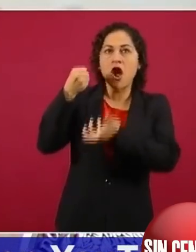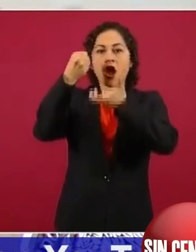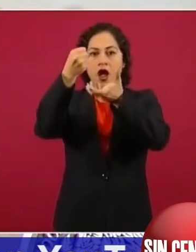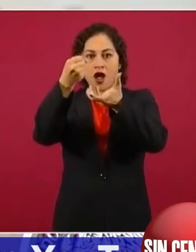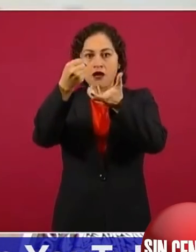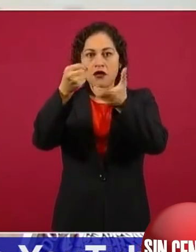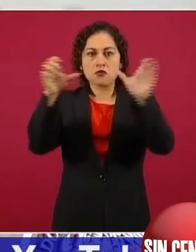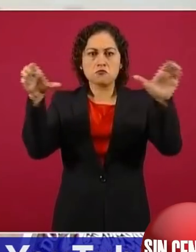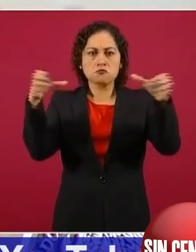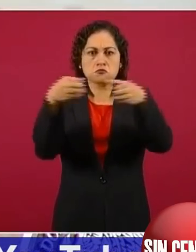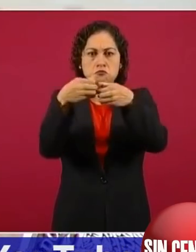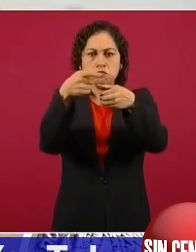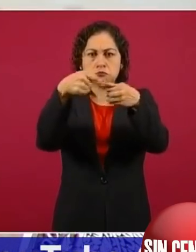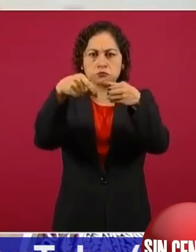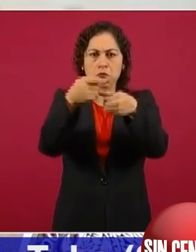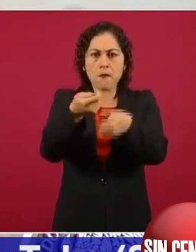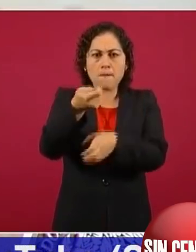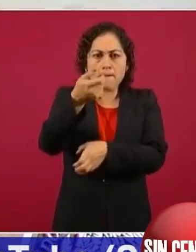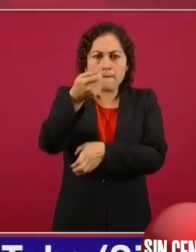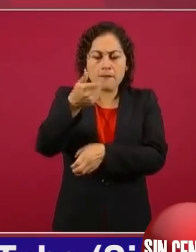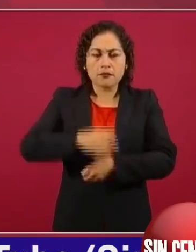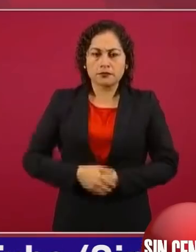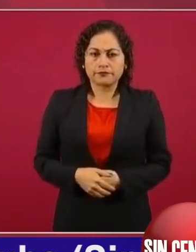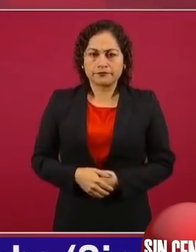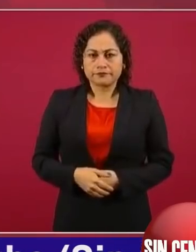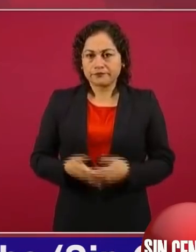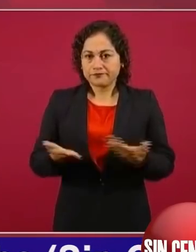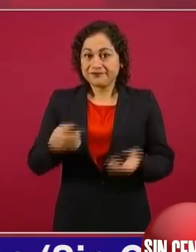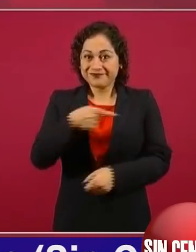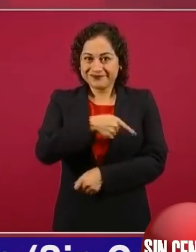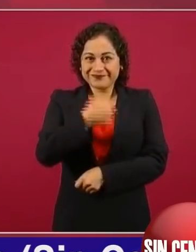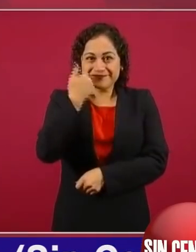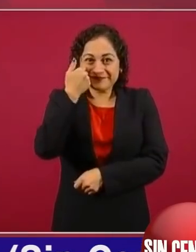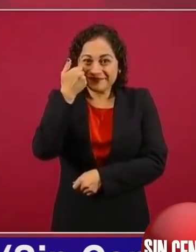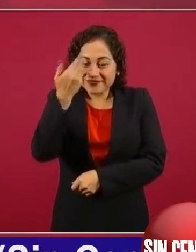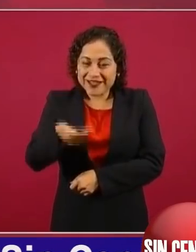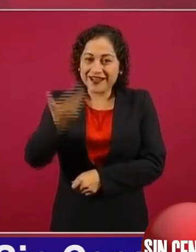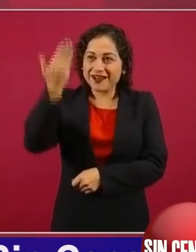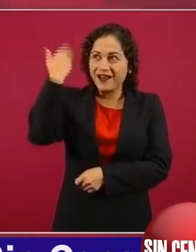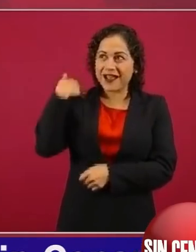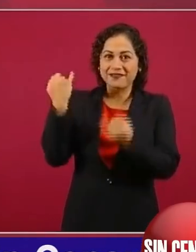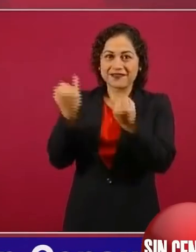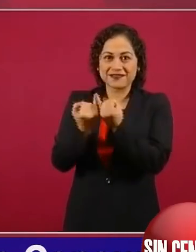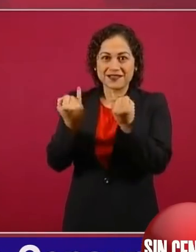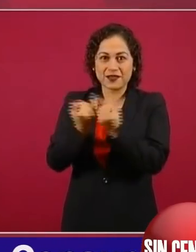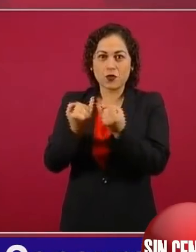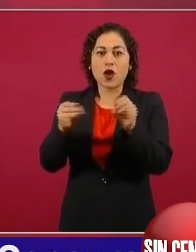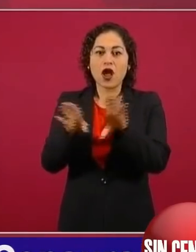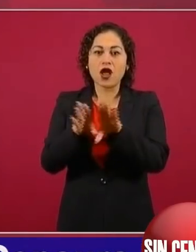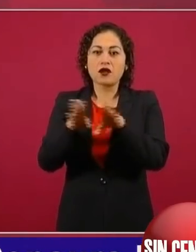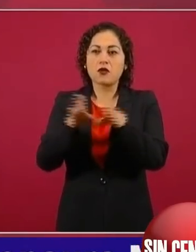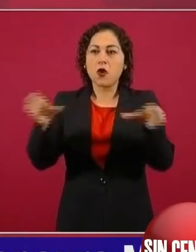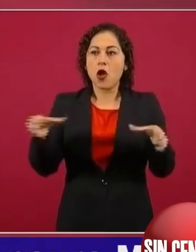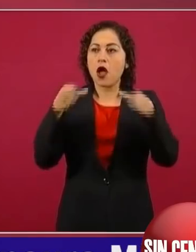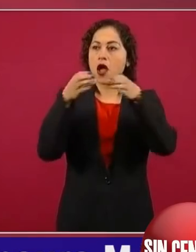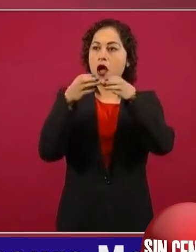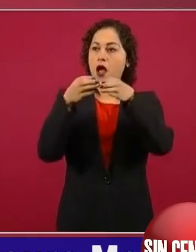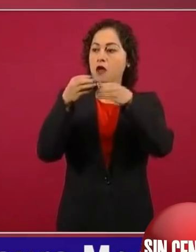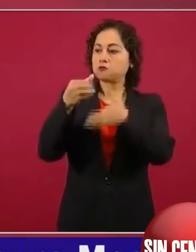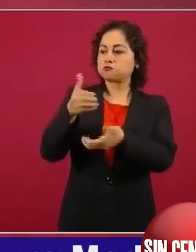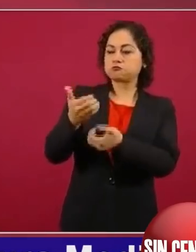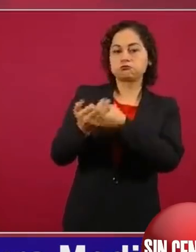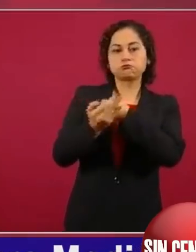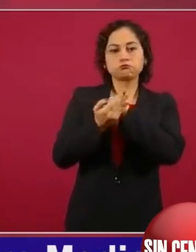cuantas manos, que siga habiendo, como era antes, partidas de moches, donde